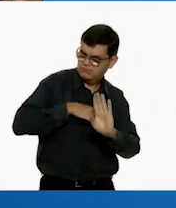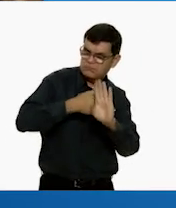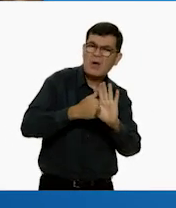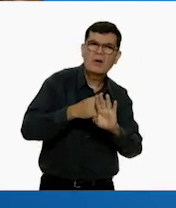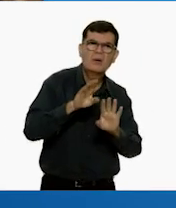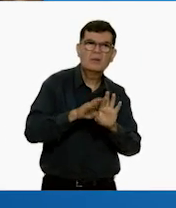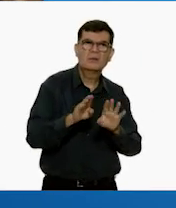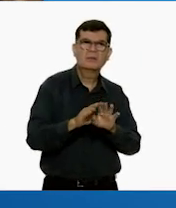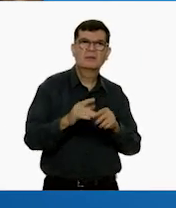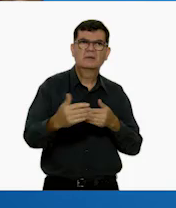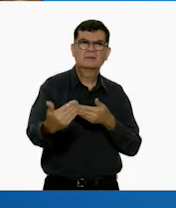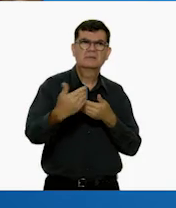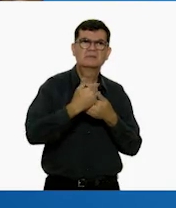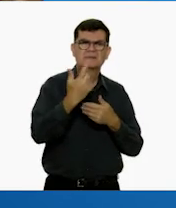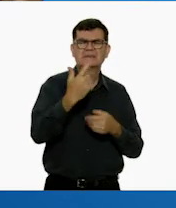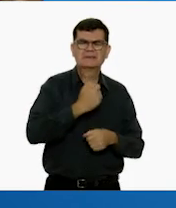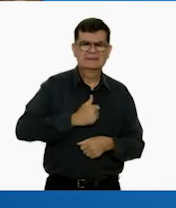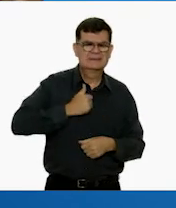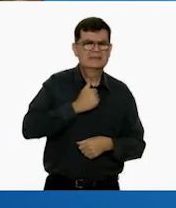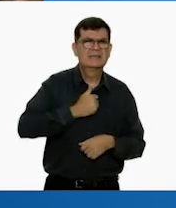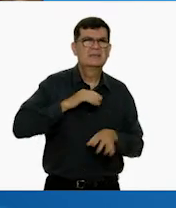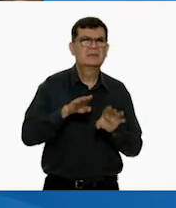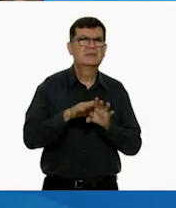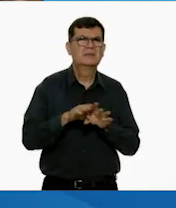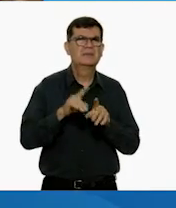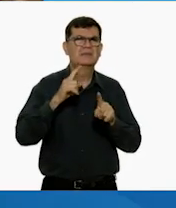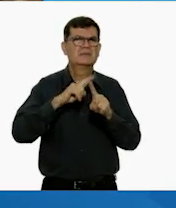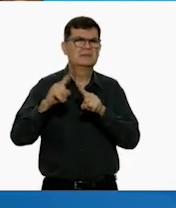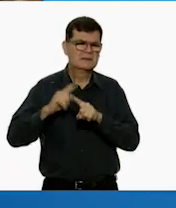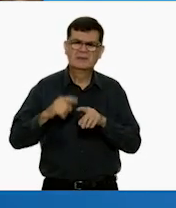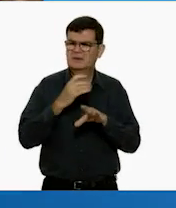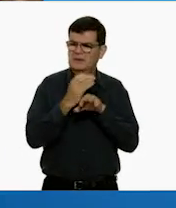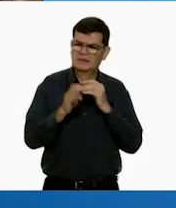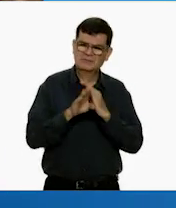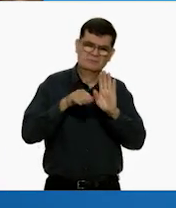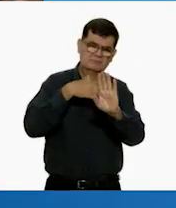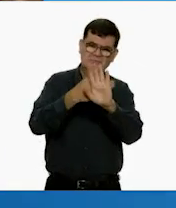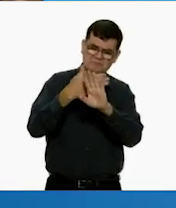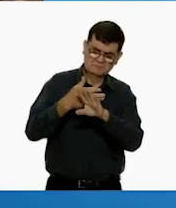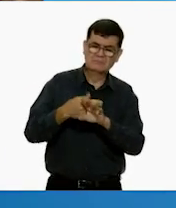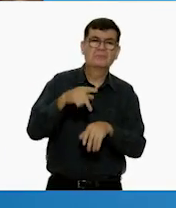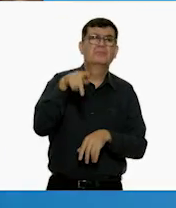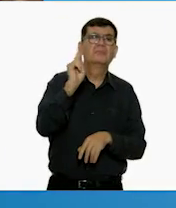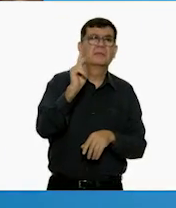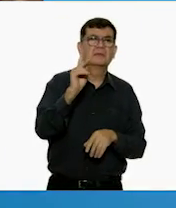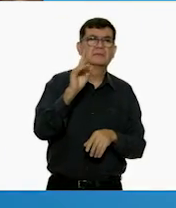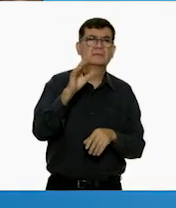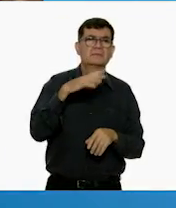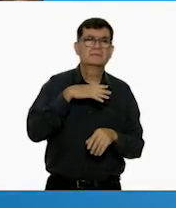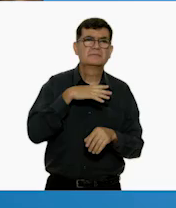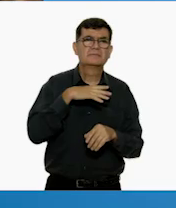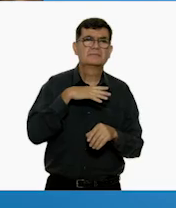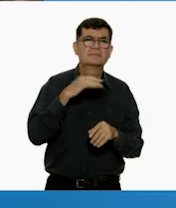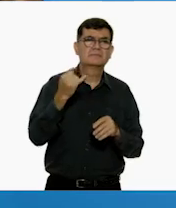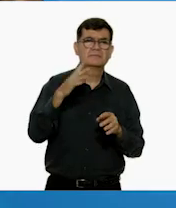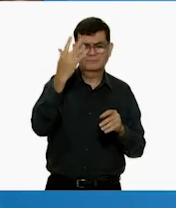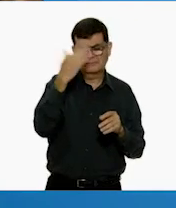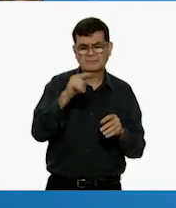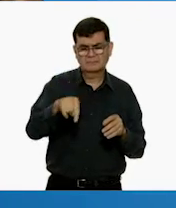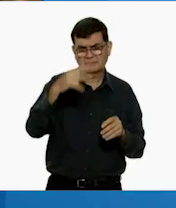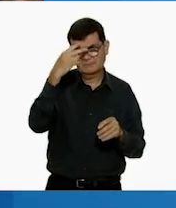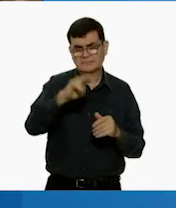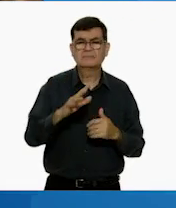La visita, lástima que les llueve en el banquete y todas esas cosas, pero porque llega en julio, ya sabemos que en